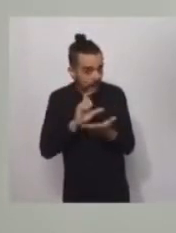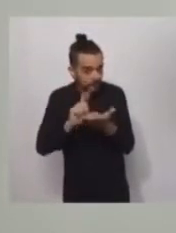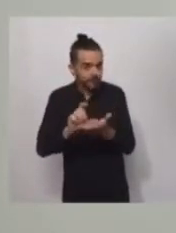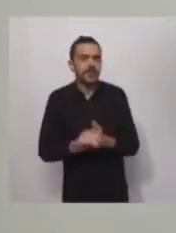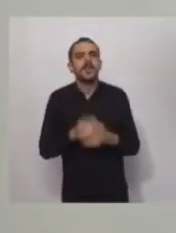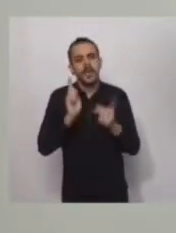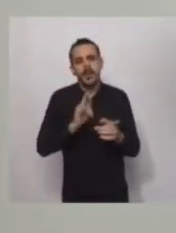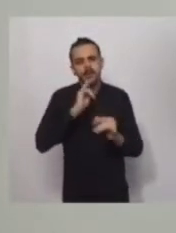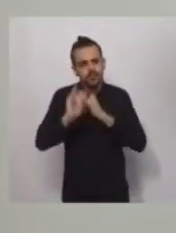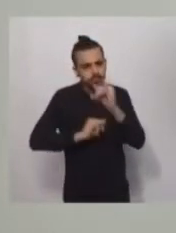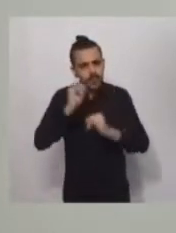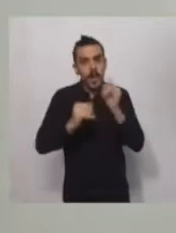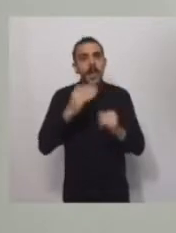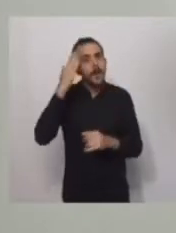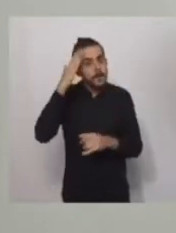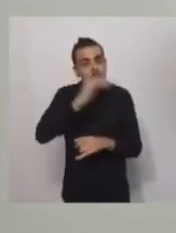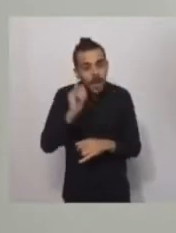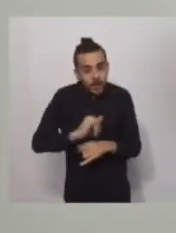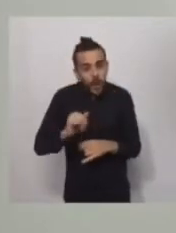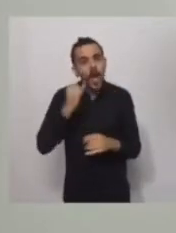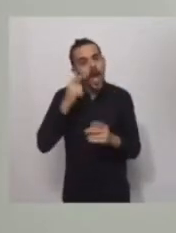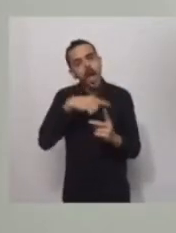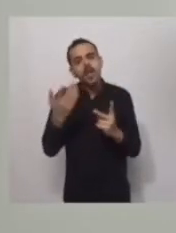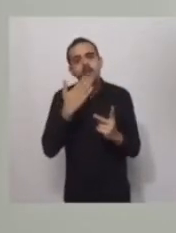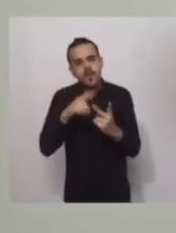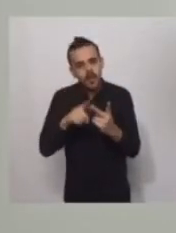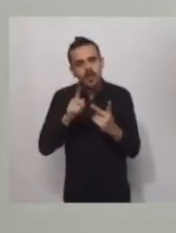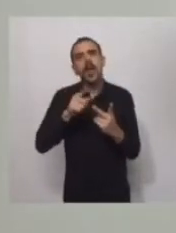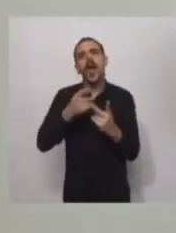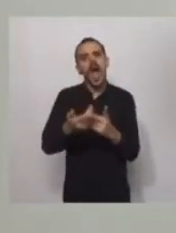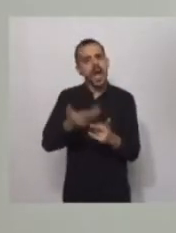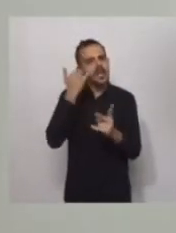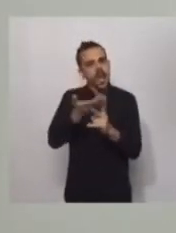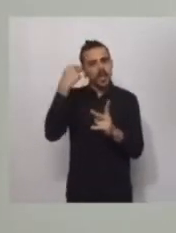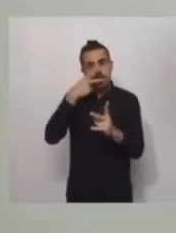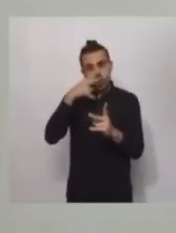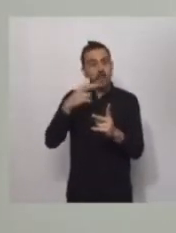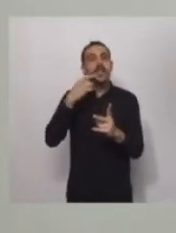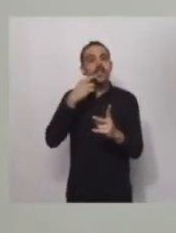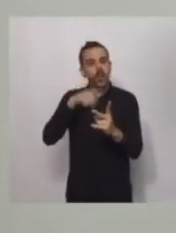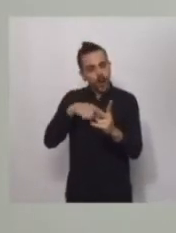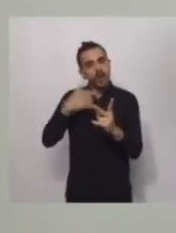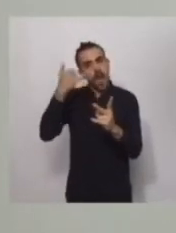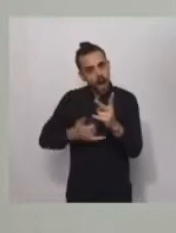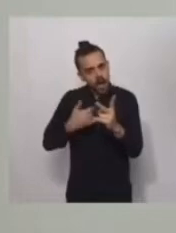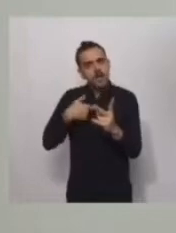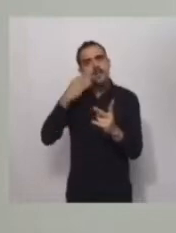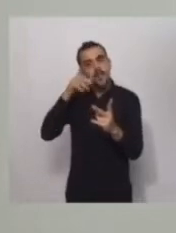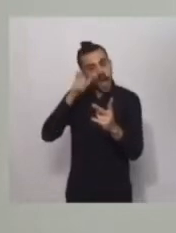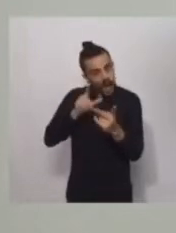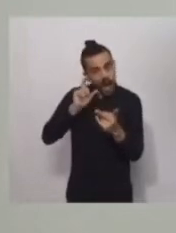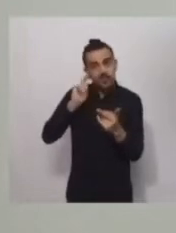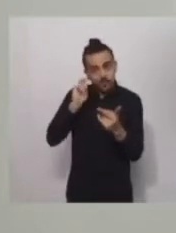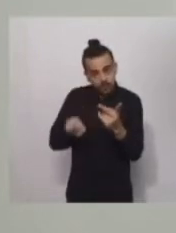primer año que se aplica este sistema de inscripción. Claro. Siempre el instituto venía funcionando en sus 30 años de vida con el